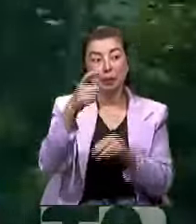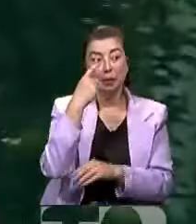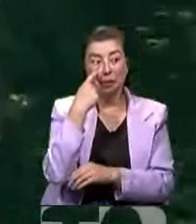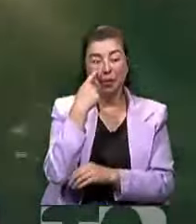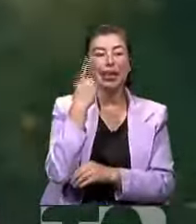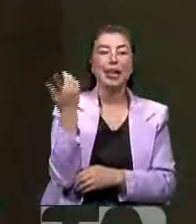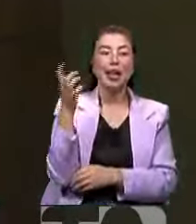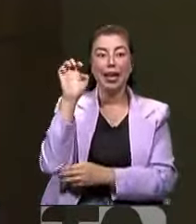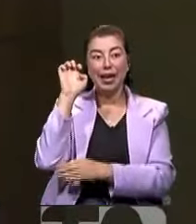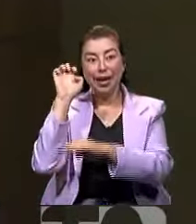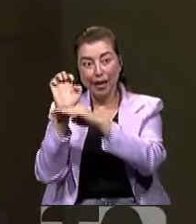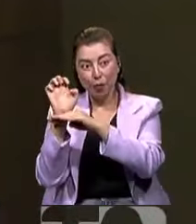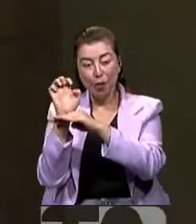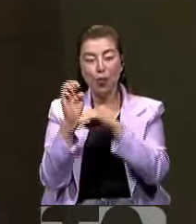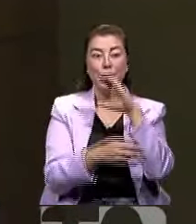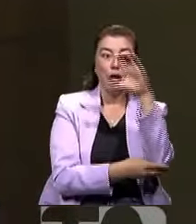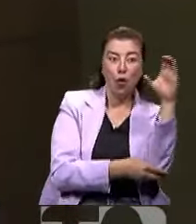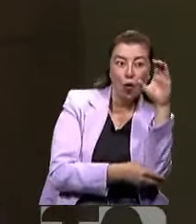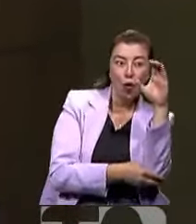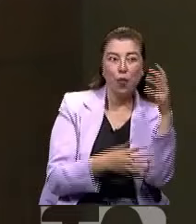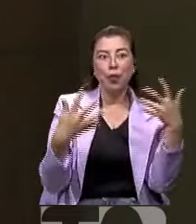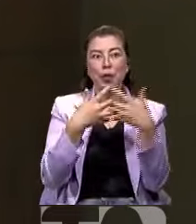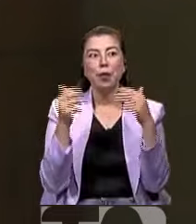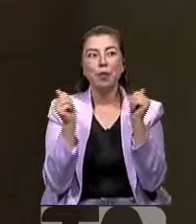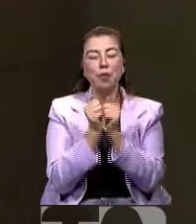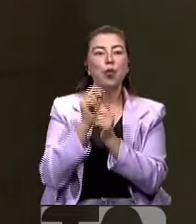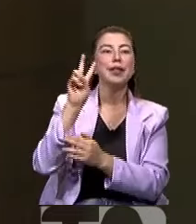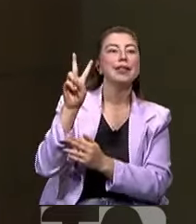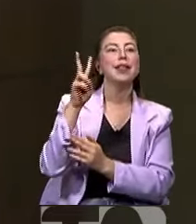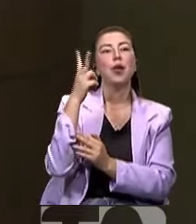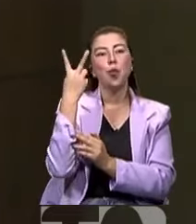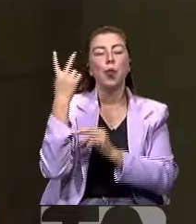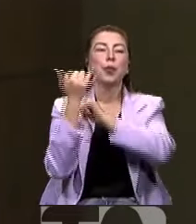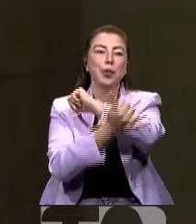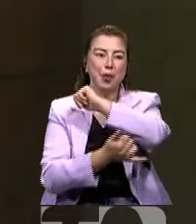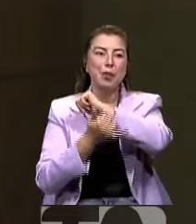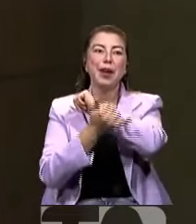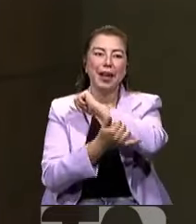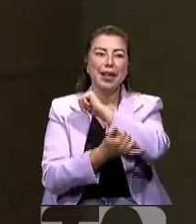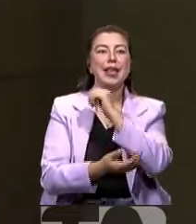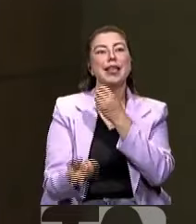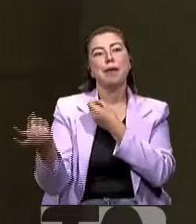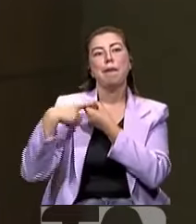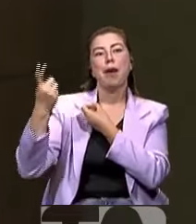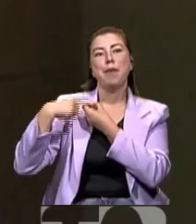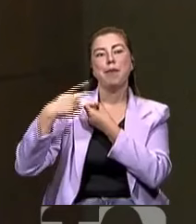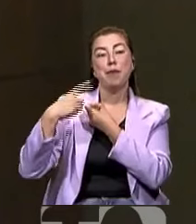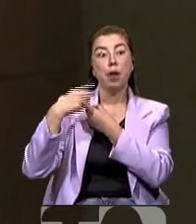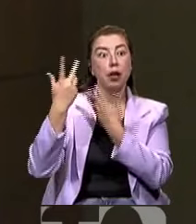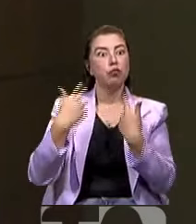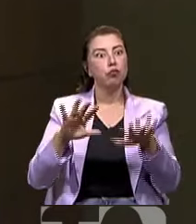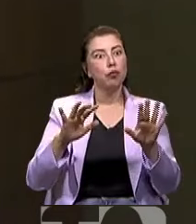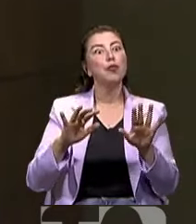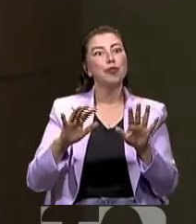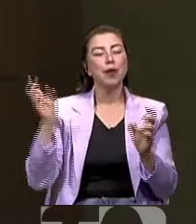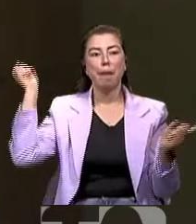país de Colombia. Estamos en este momento como el segundo país que más está trayendo turismo internacional.